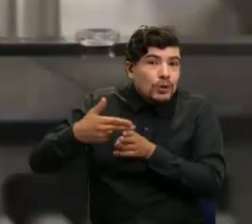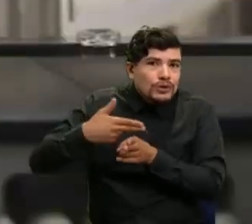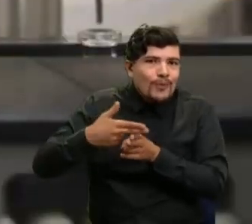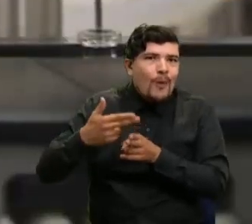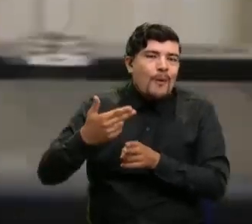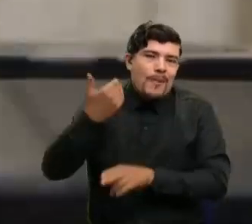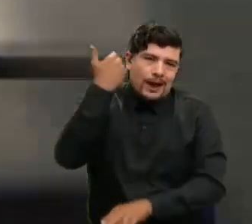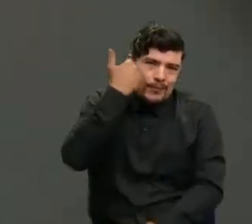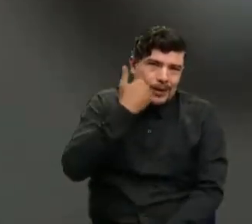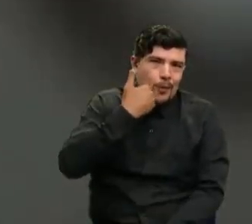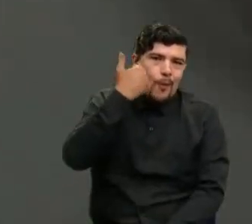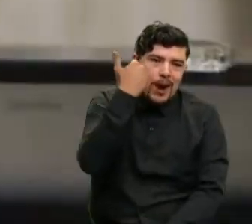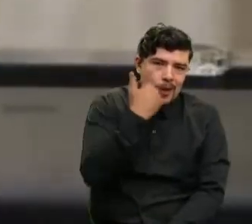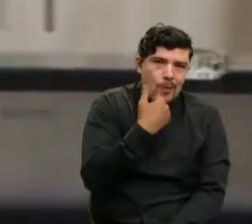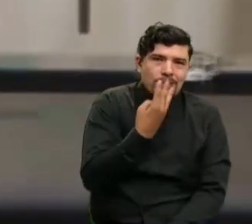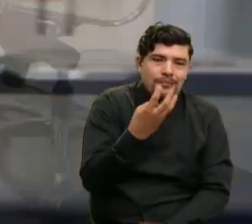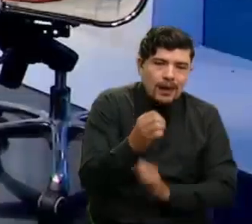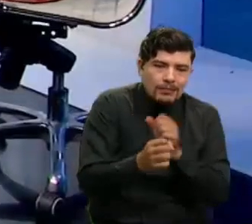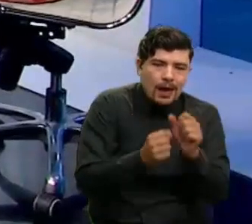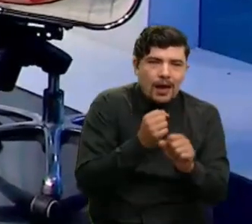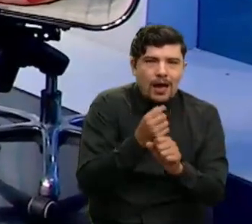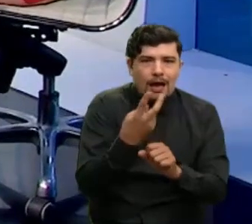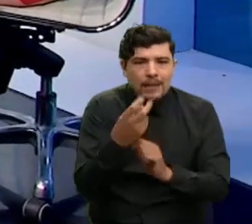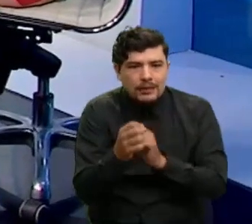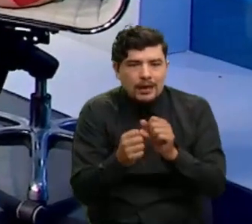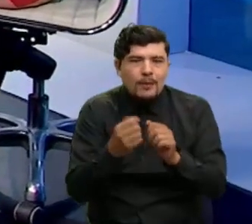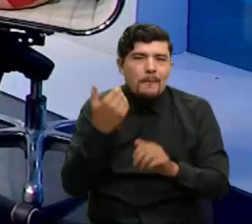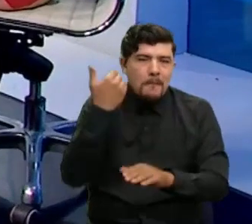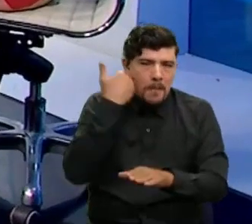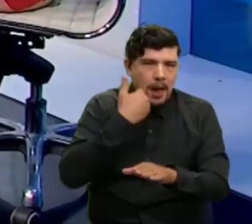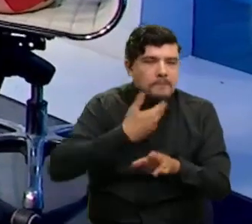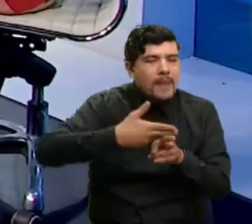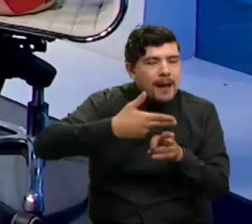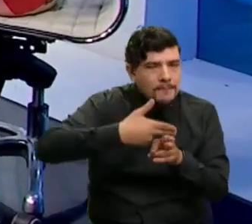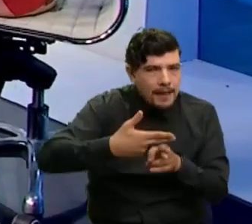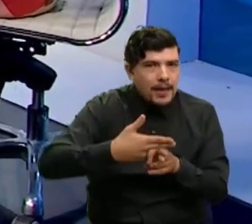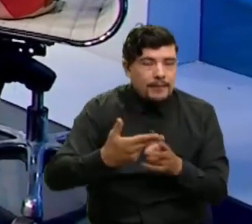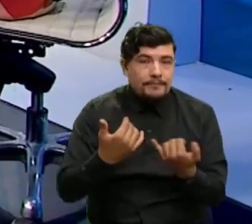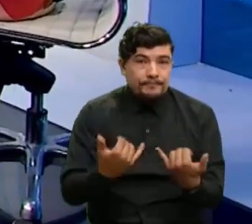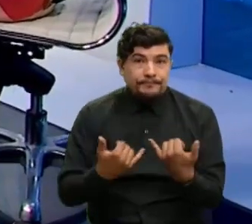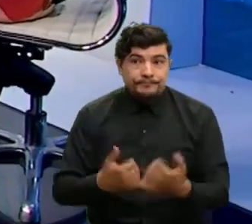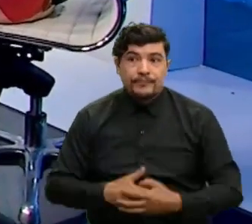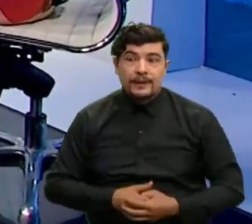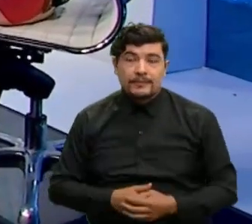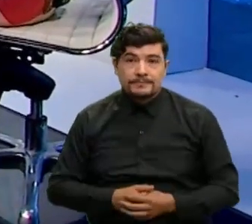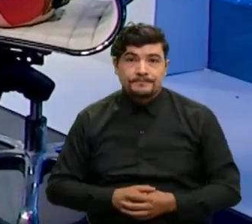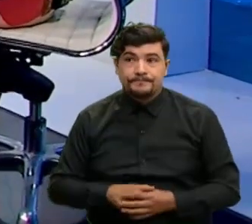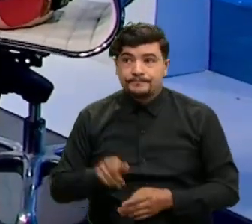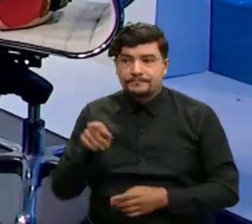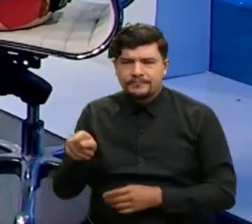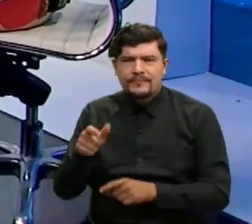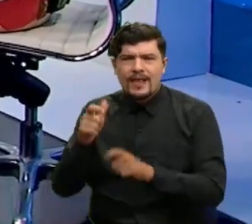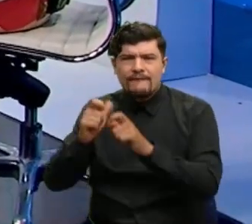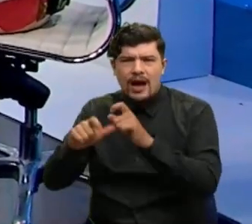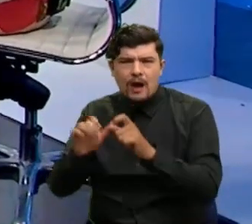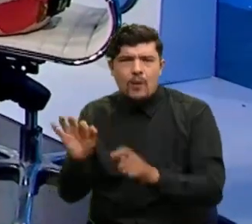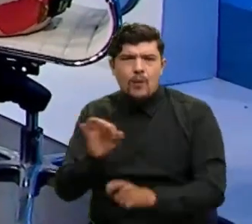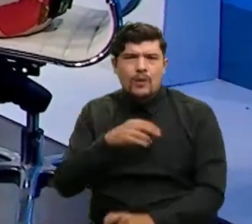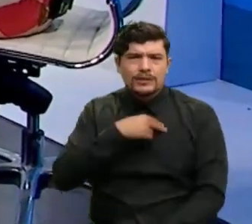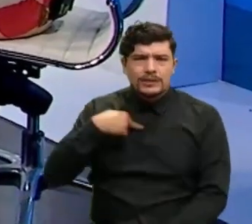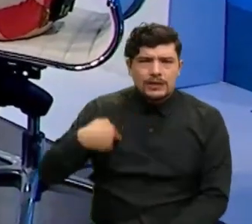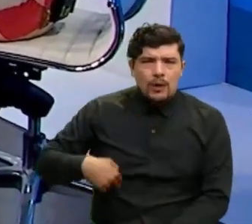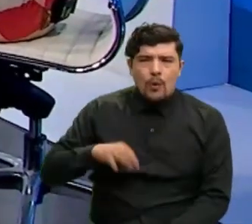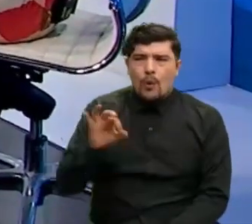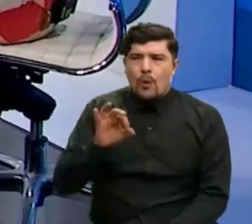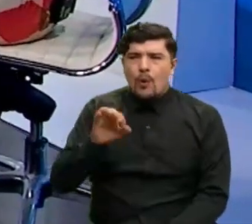añadir. La primera, recordar también las segundas dosis. Las personas que han recibido la vacuna de Pfizer, de Sinovac o de